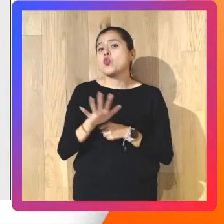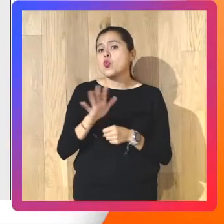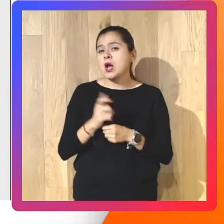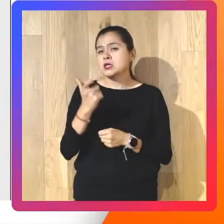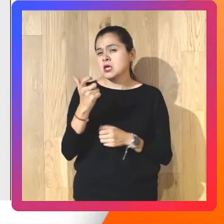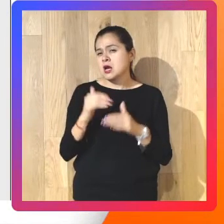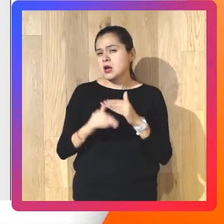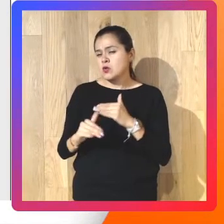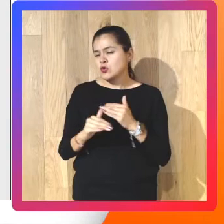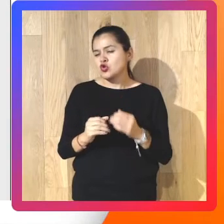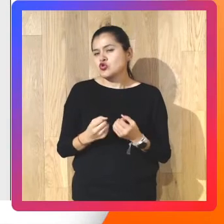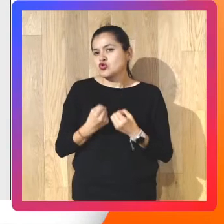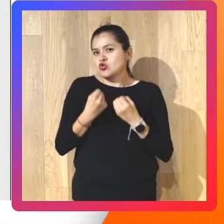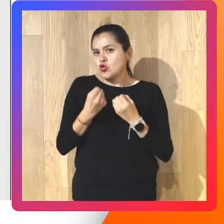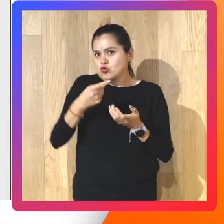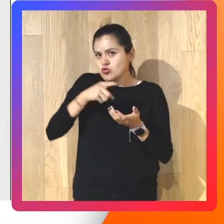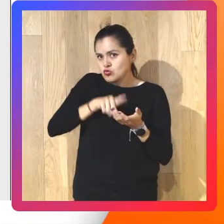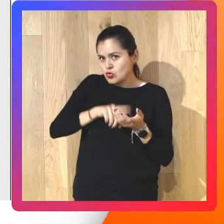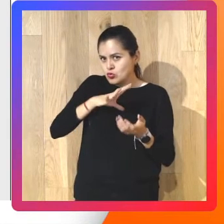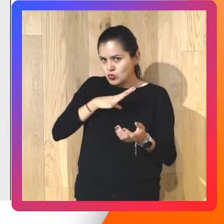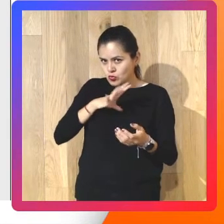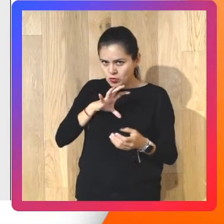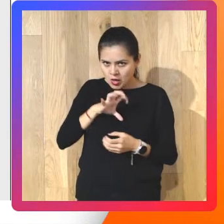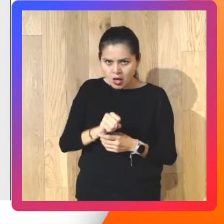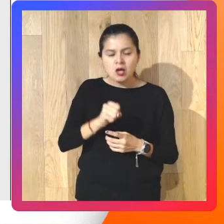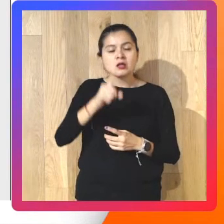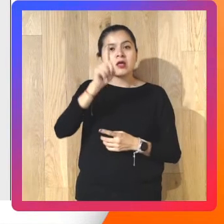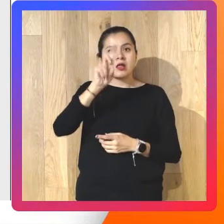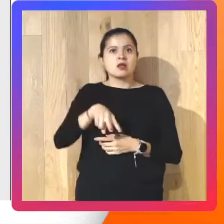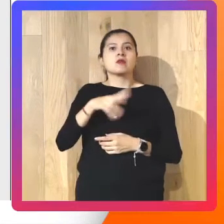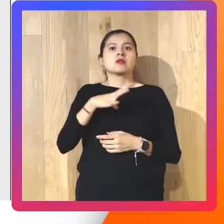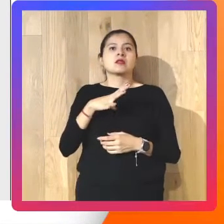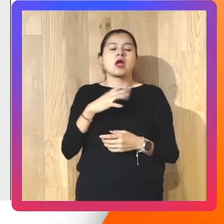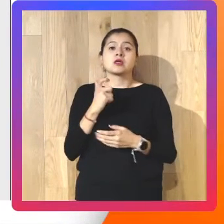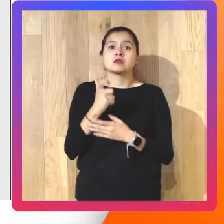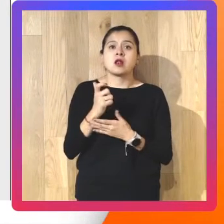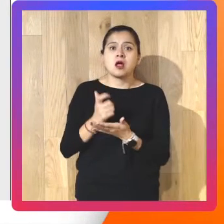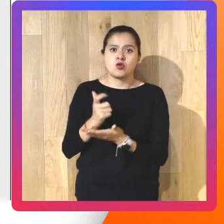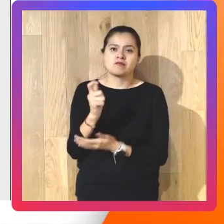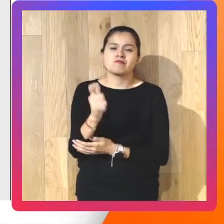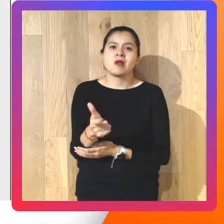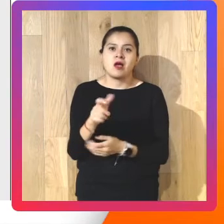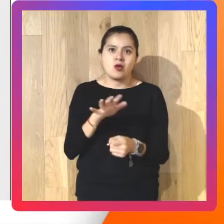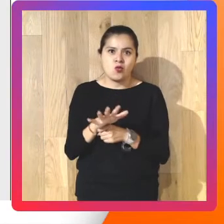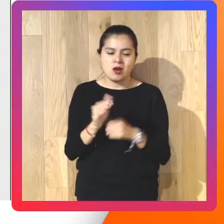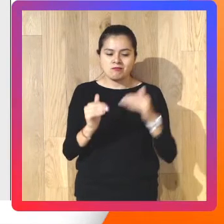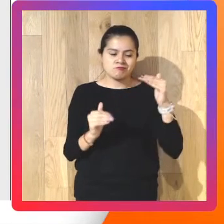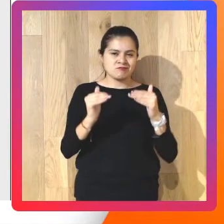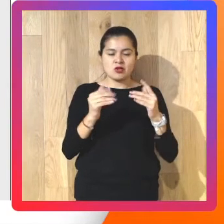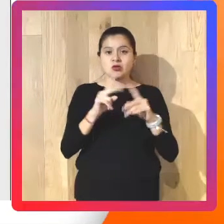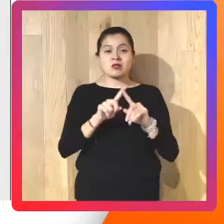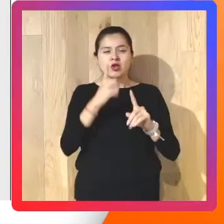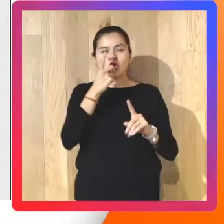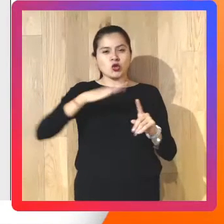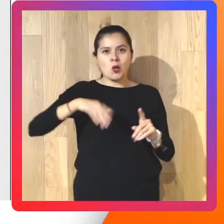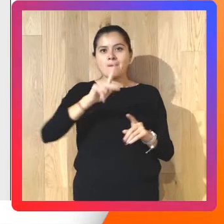salario mínimo sostenible, el salario digno, y cuál es el salario que se paga, porque siempre, lo comentó